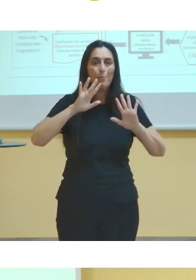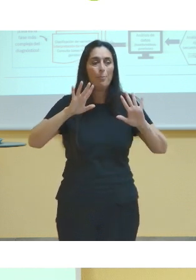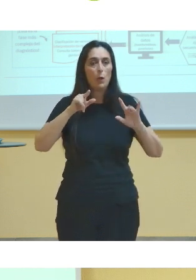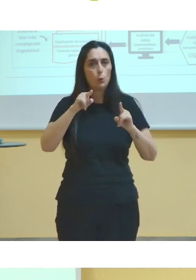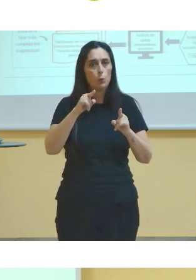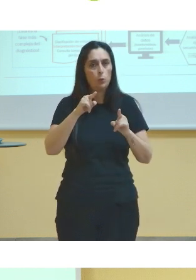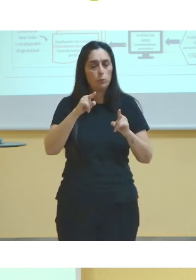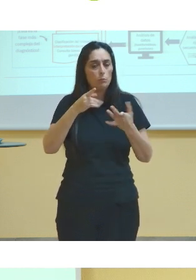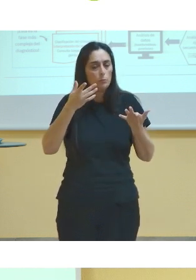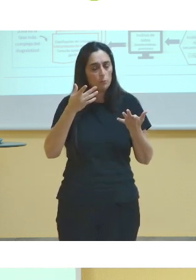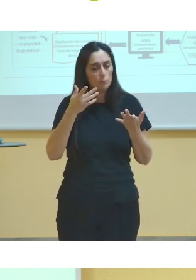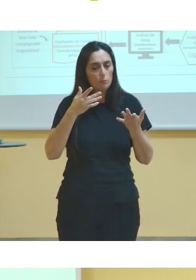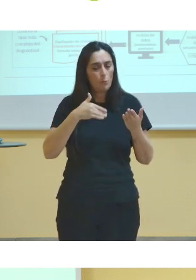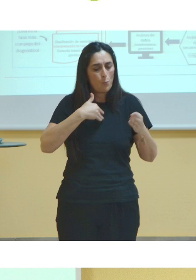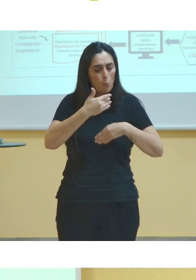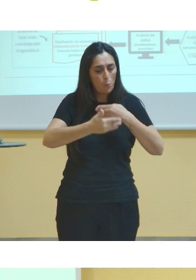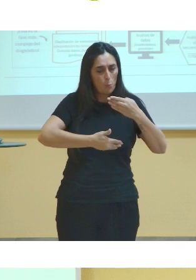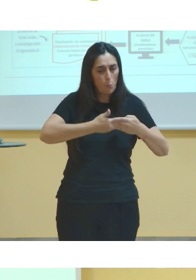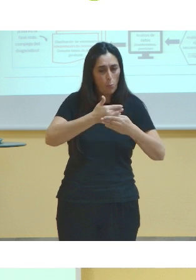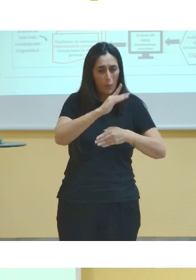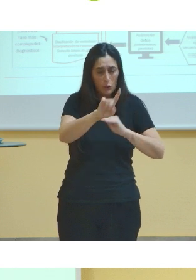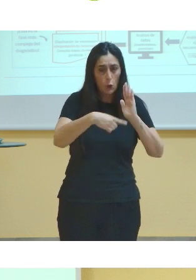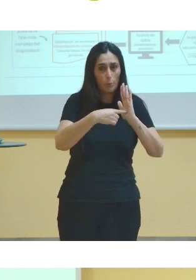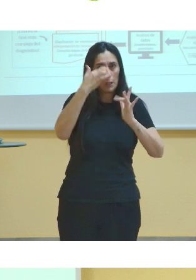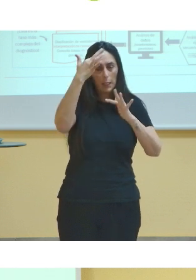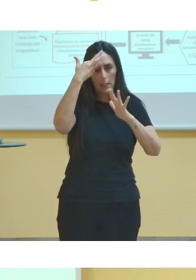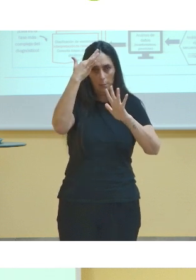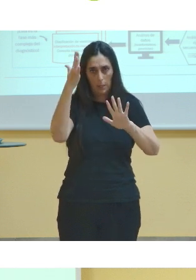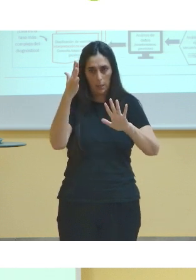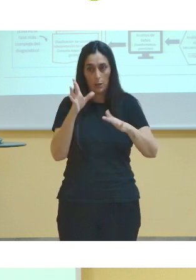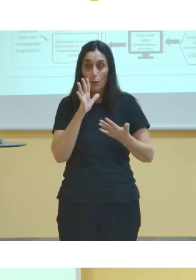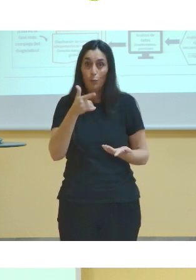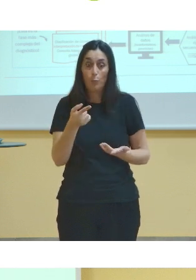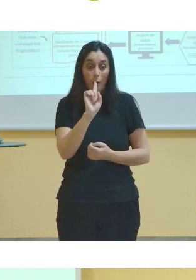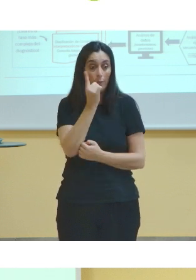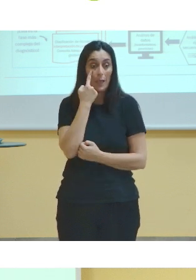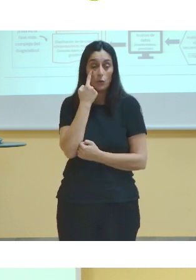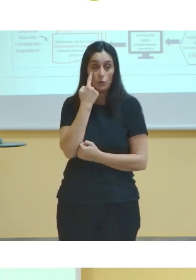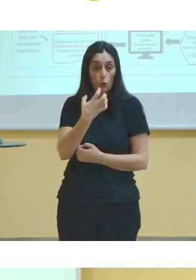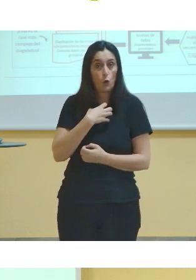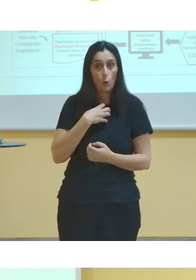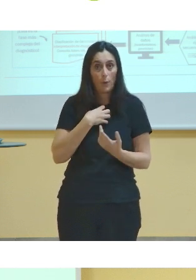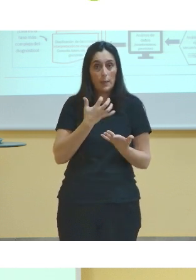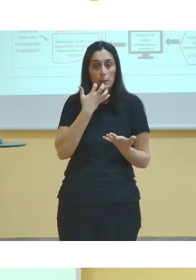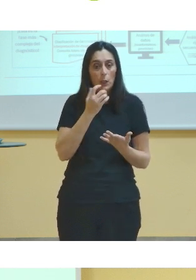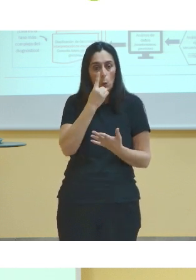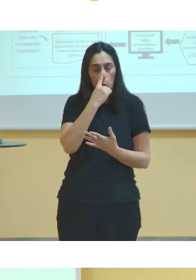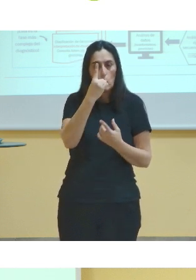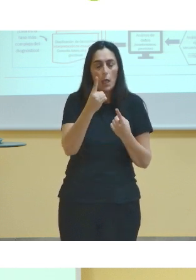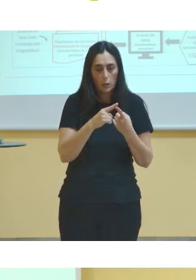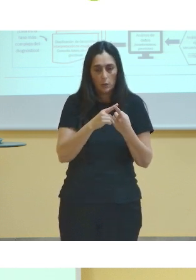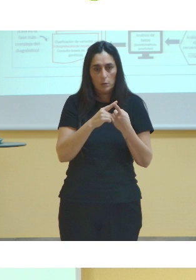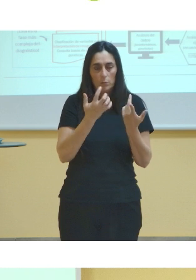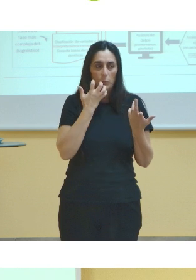este proceso completo. Una de las causas de que no podamos tener un diagnóstico en 1 año, cuando pasas por